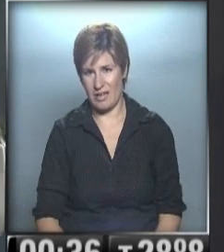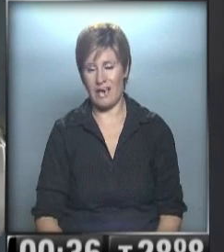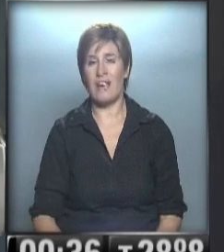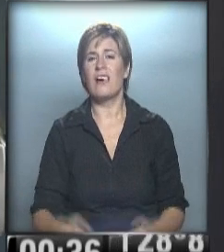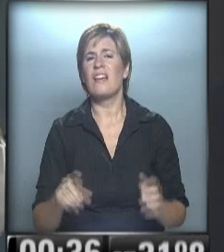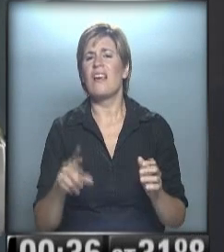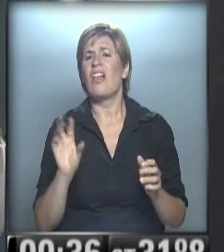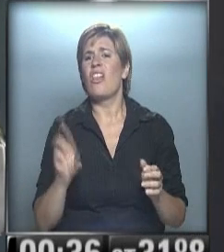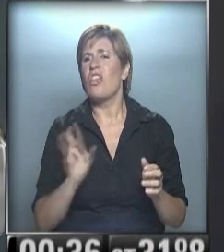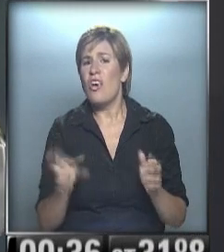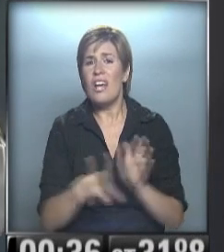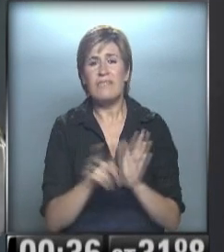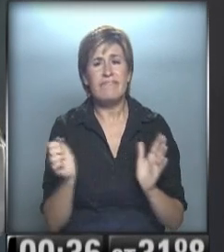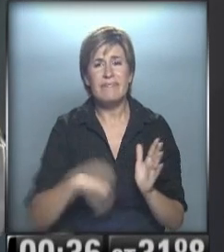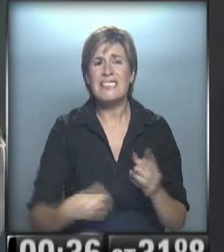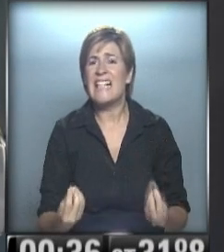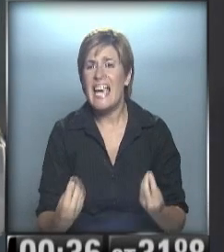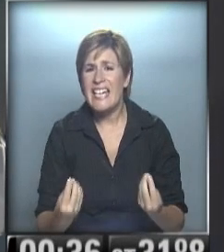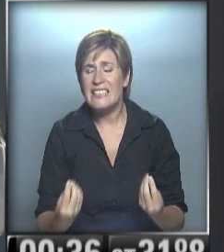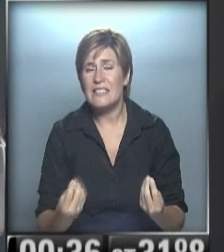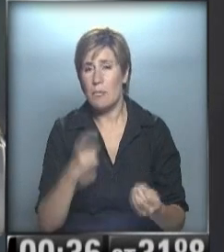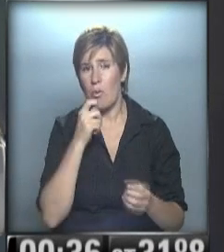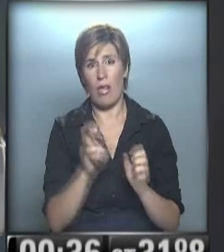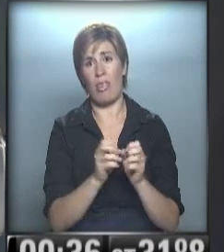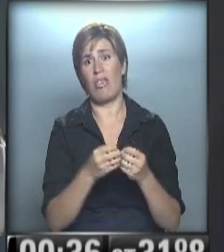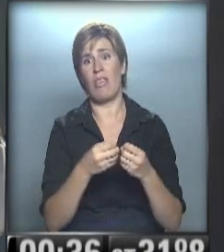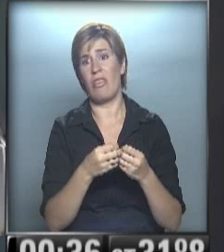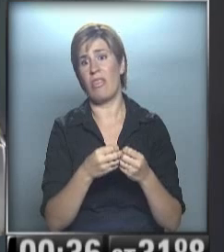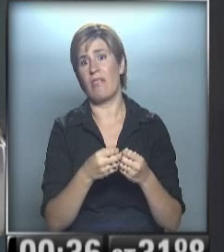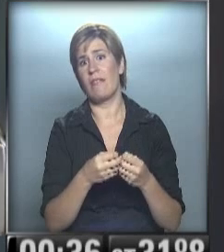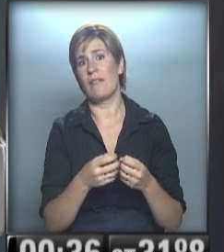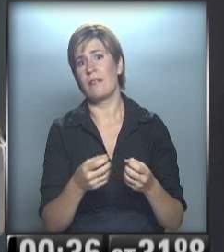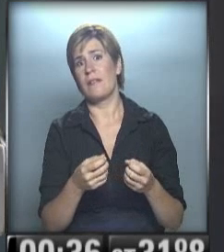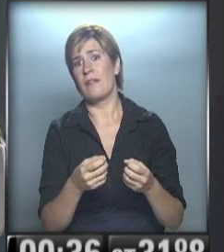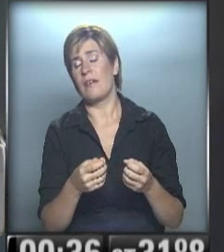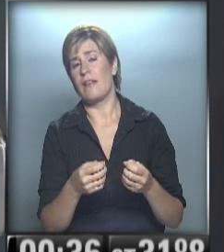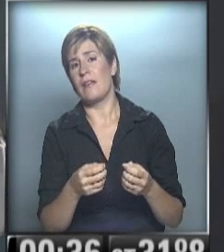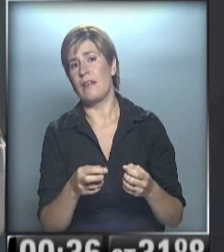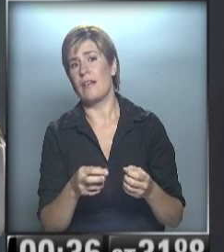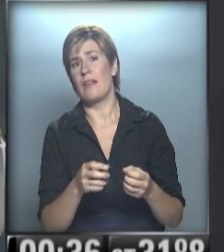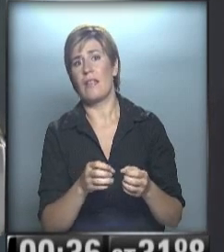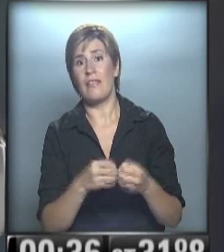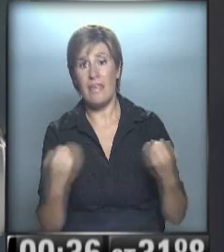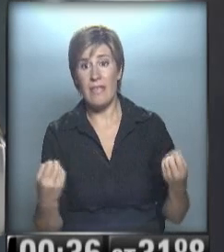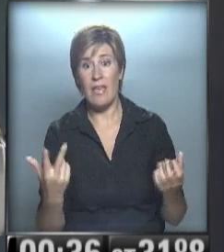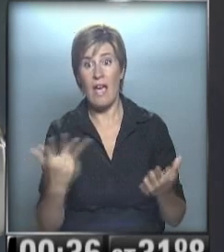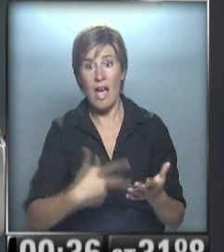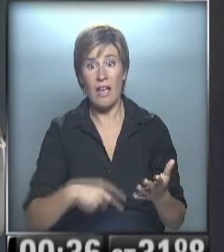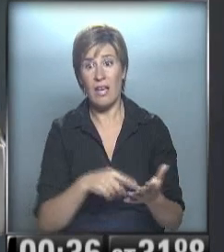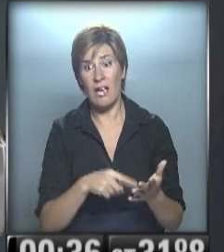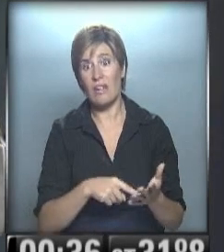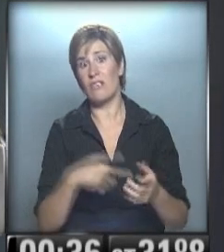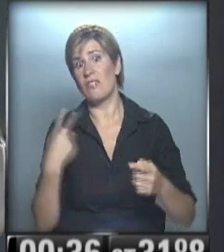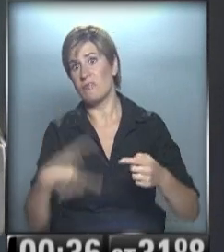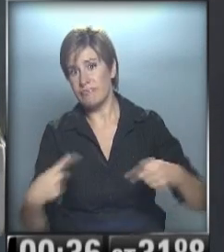observa es una contradicción de aquellos diarios de cuño liberal que teóricamente defienden el libre mercado,